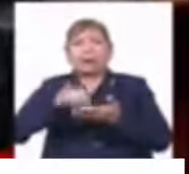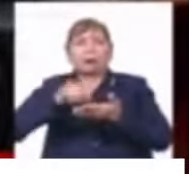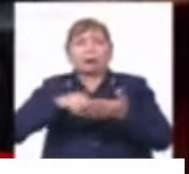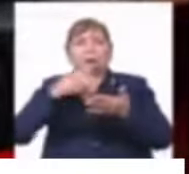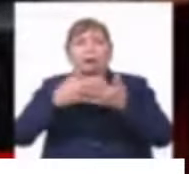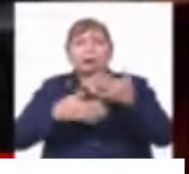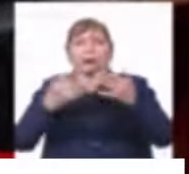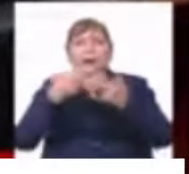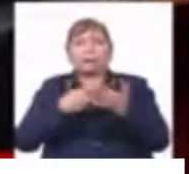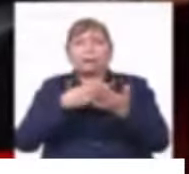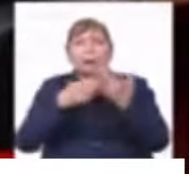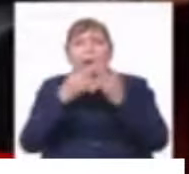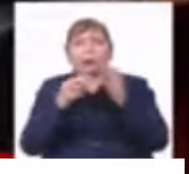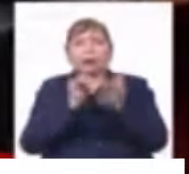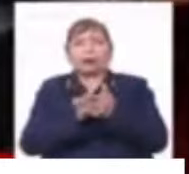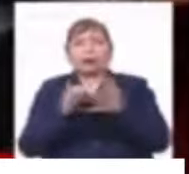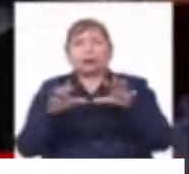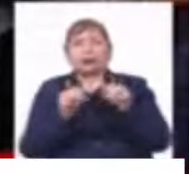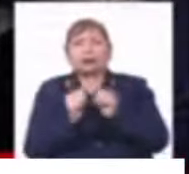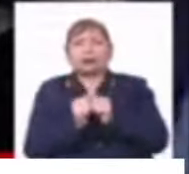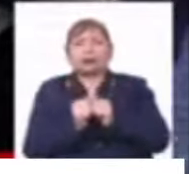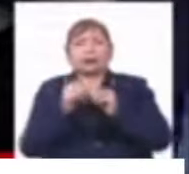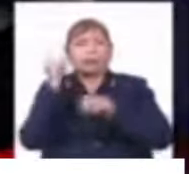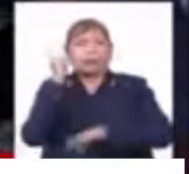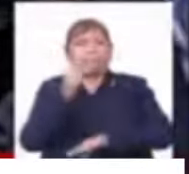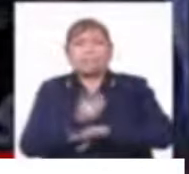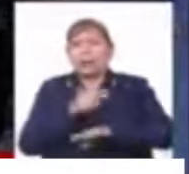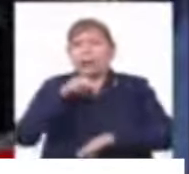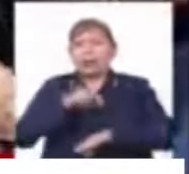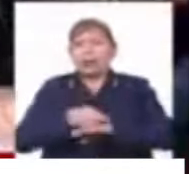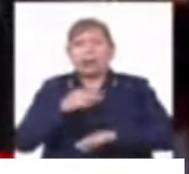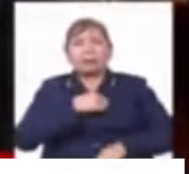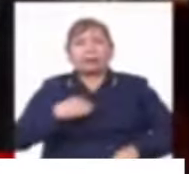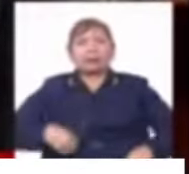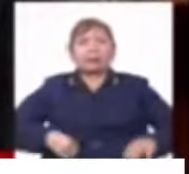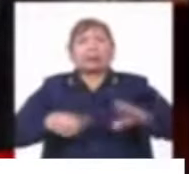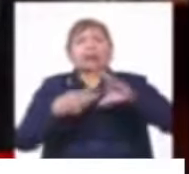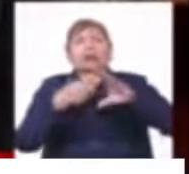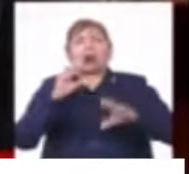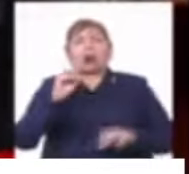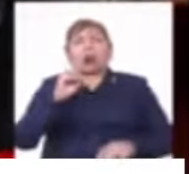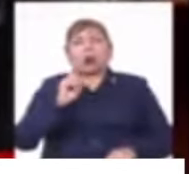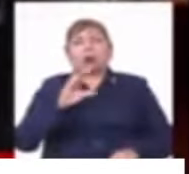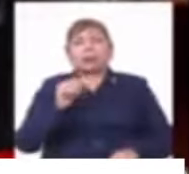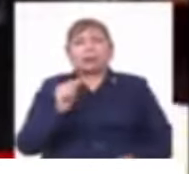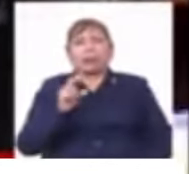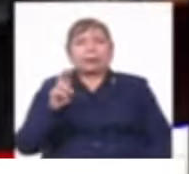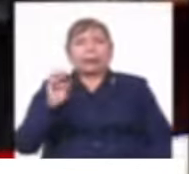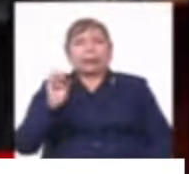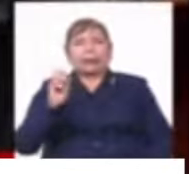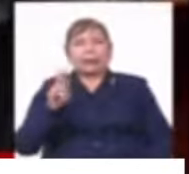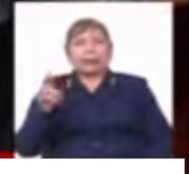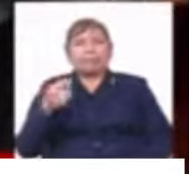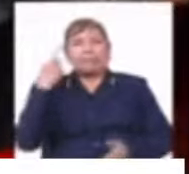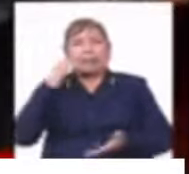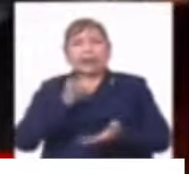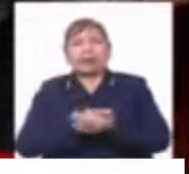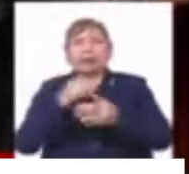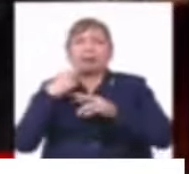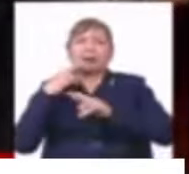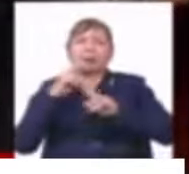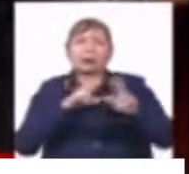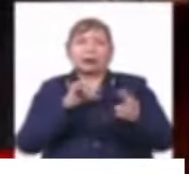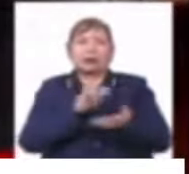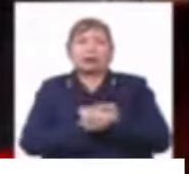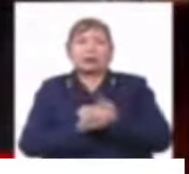la cual proponen que el Congreso de la República interpele al ministro de Energía y Minas, Óscar Electo Vera Gargurevich, para que responda ante el